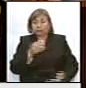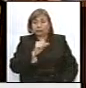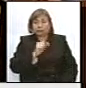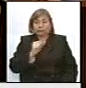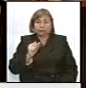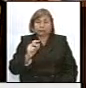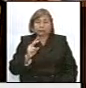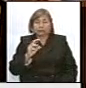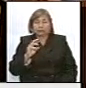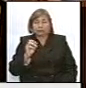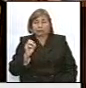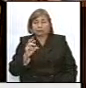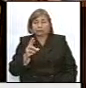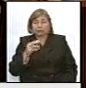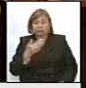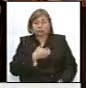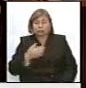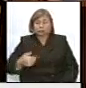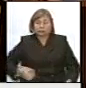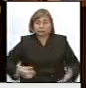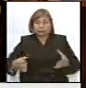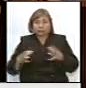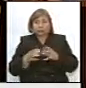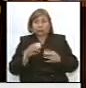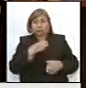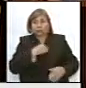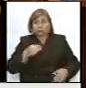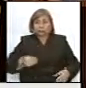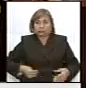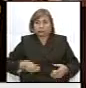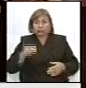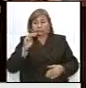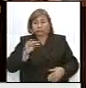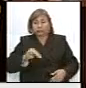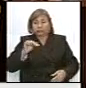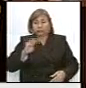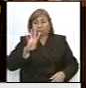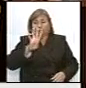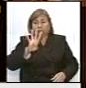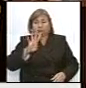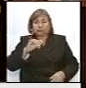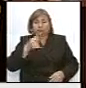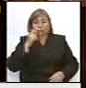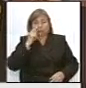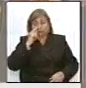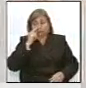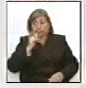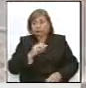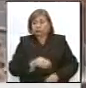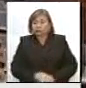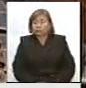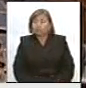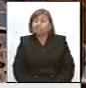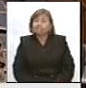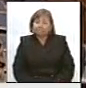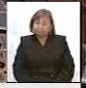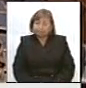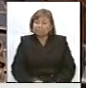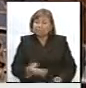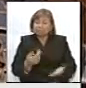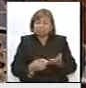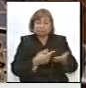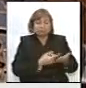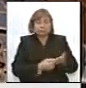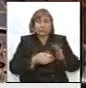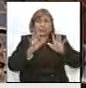Salvador del Solar Labarte, presidente del Consejo de Ministros, en la sesión del martes 4 de junio de 2019. El maratónico debate duró